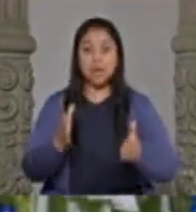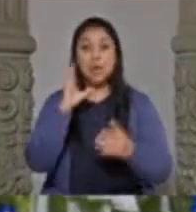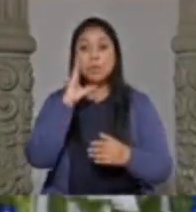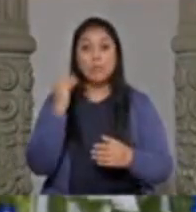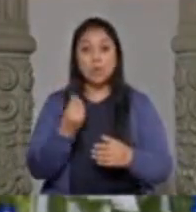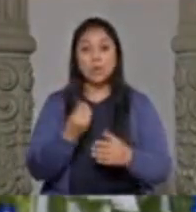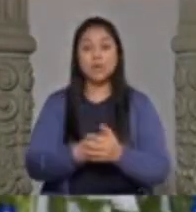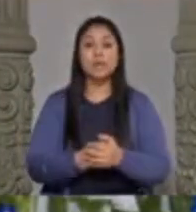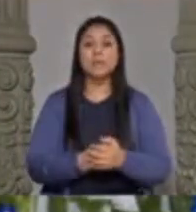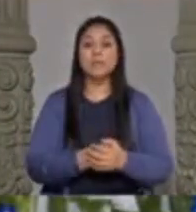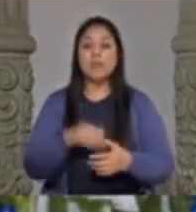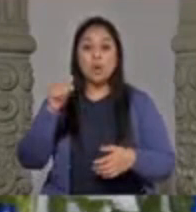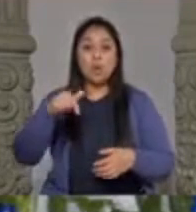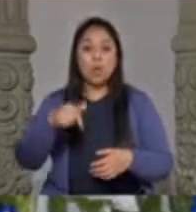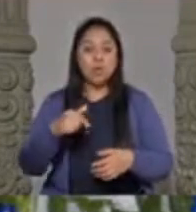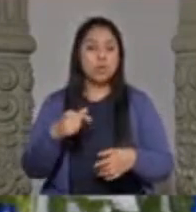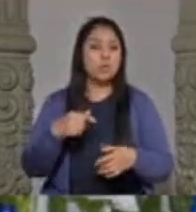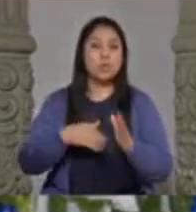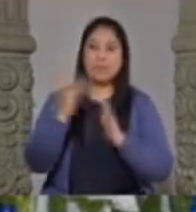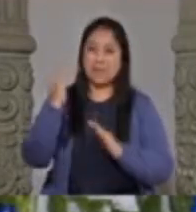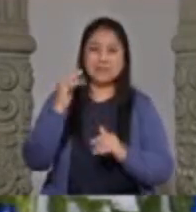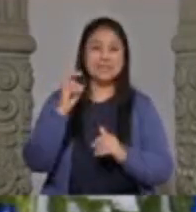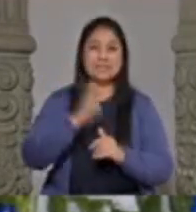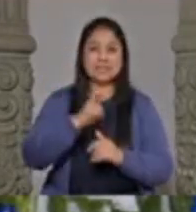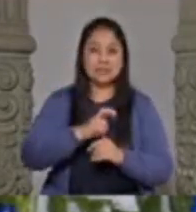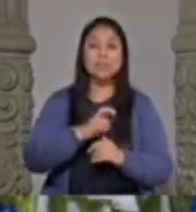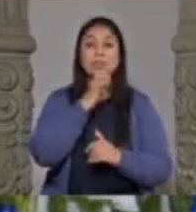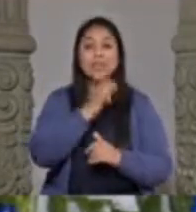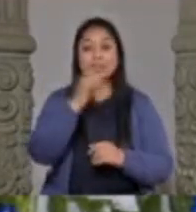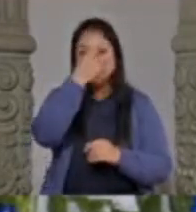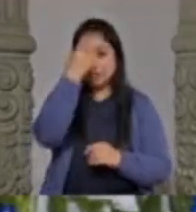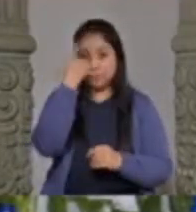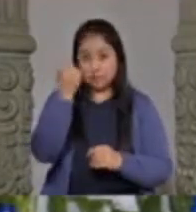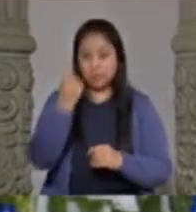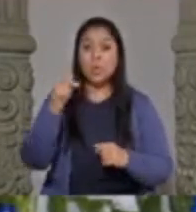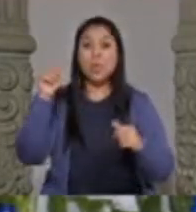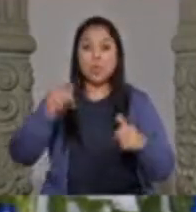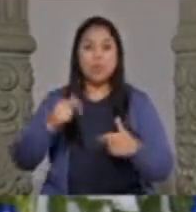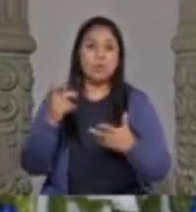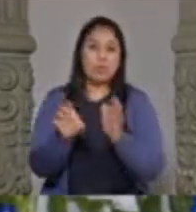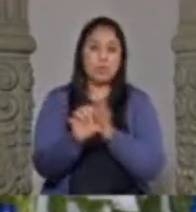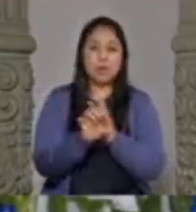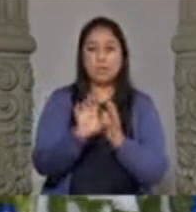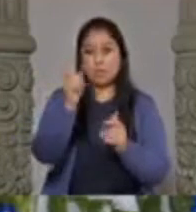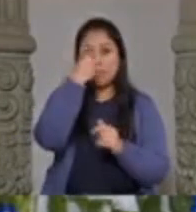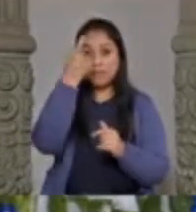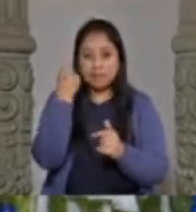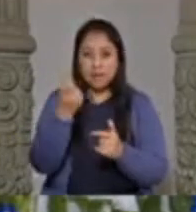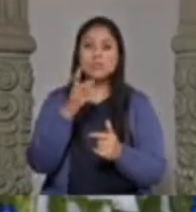obvio que hoy lo que más tenemos que generar es empleo. Y para que haya empleo, lógicamente tiene que haber